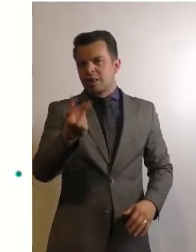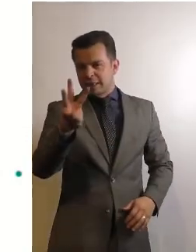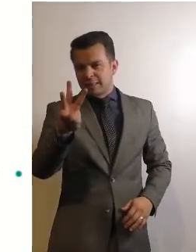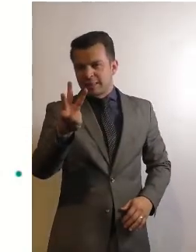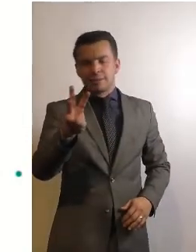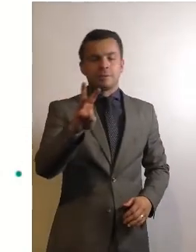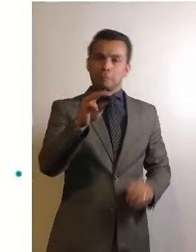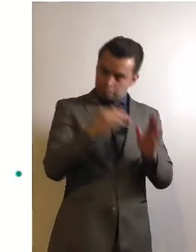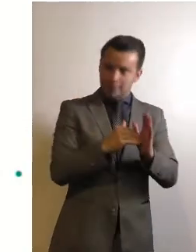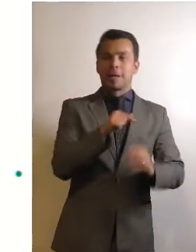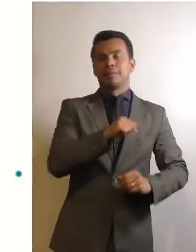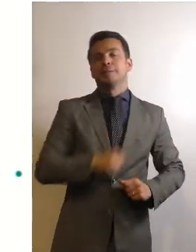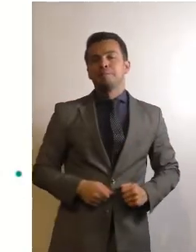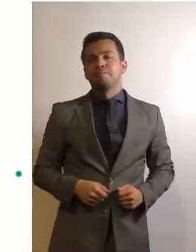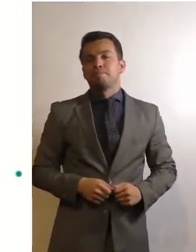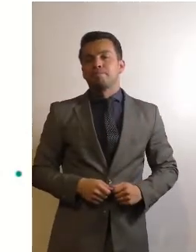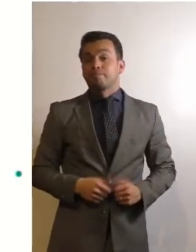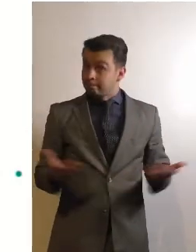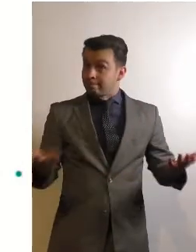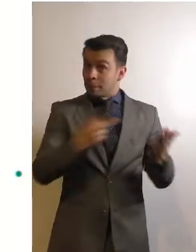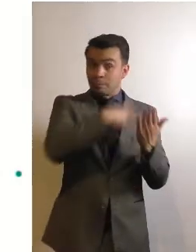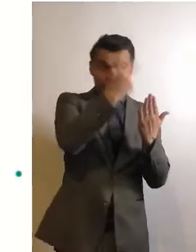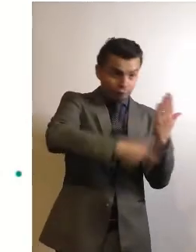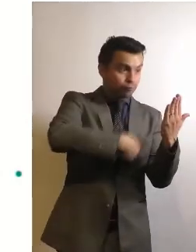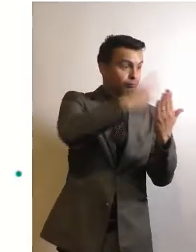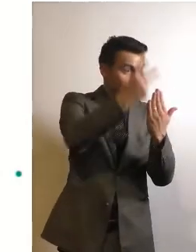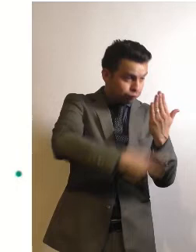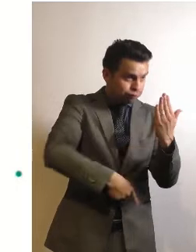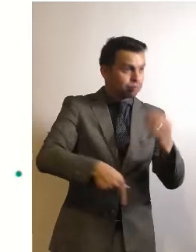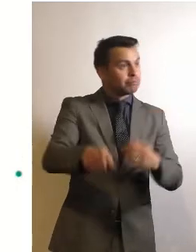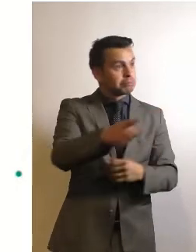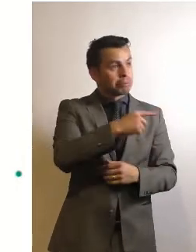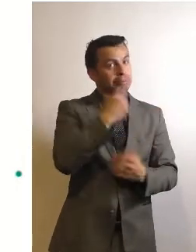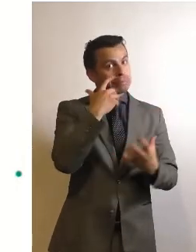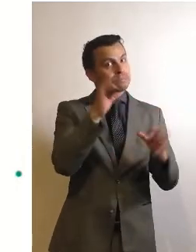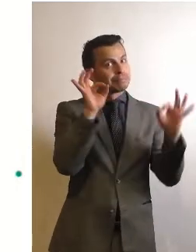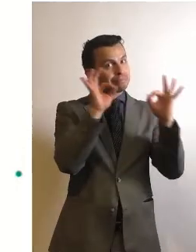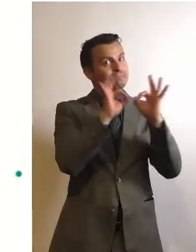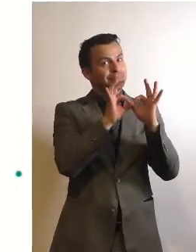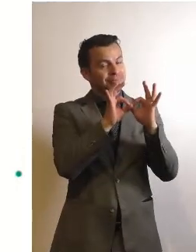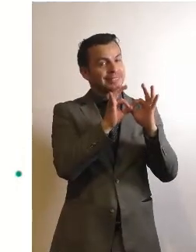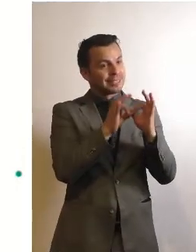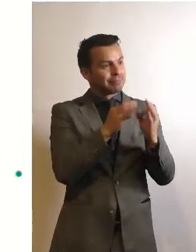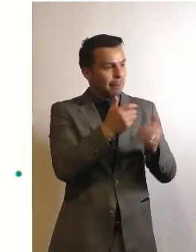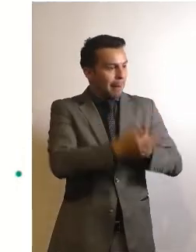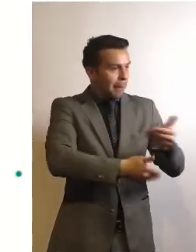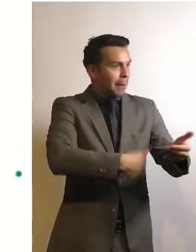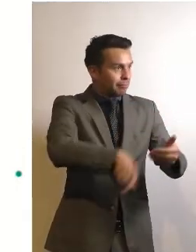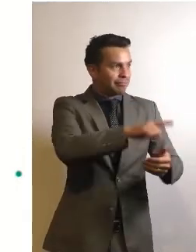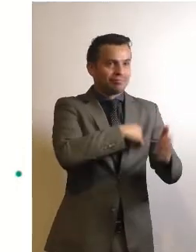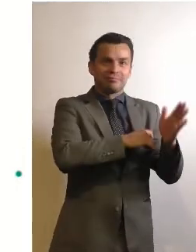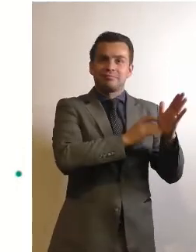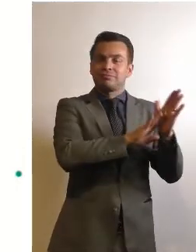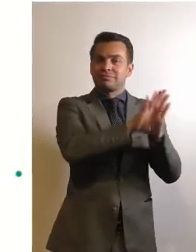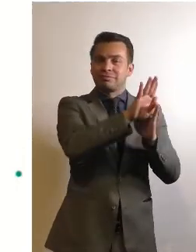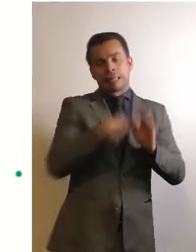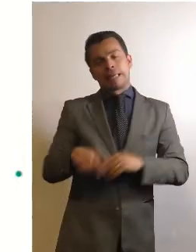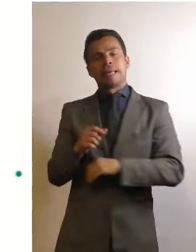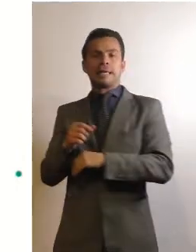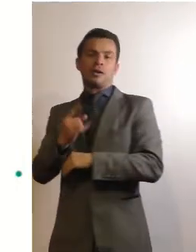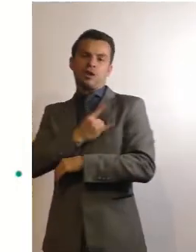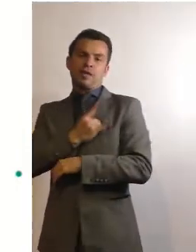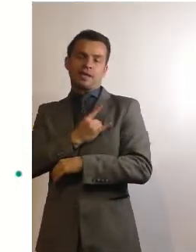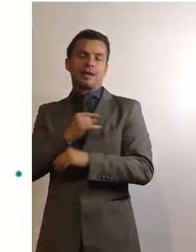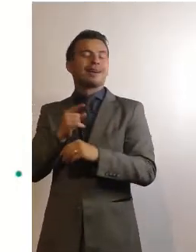Proyectos muy importantes que se han desarrollado desde la Gerencia de